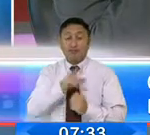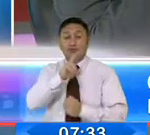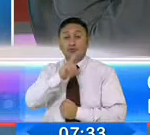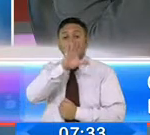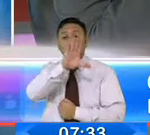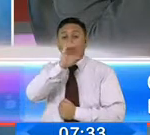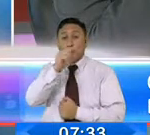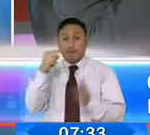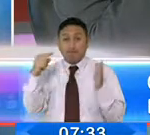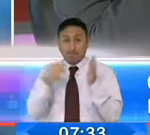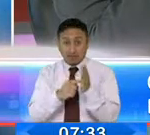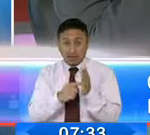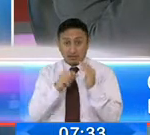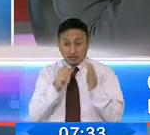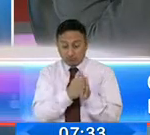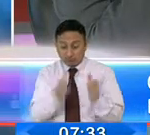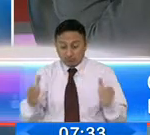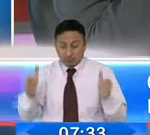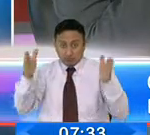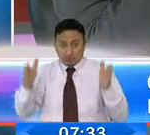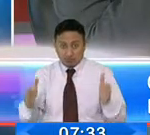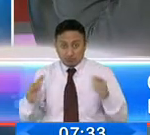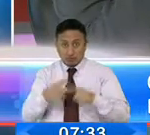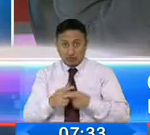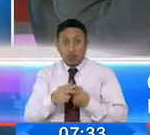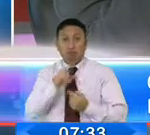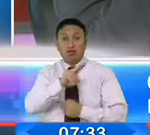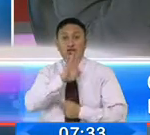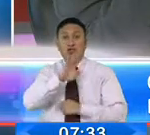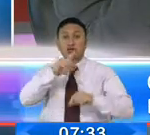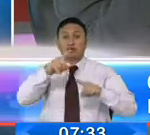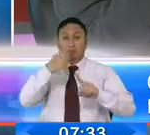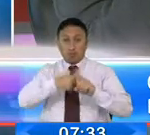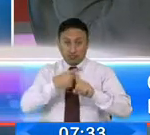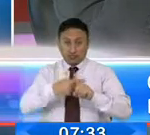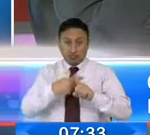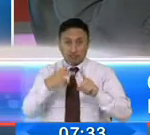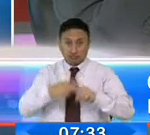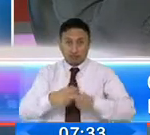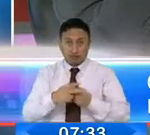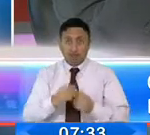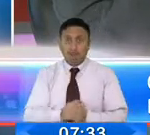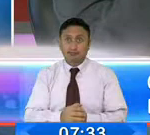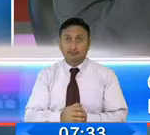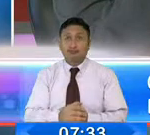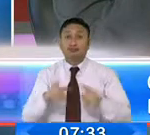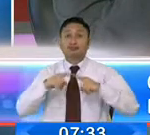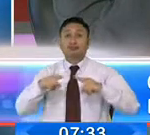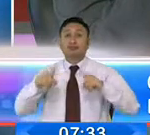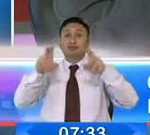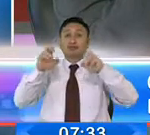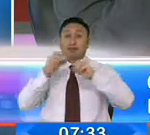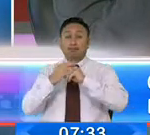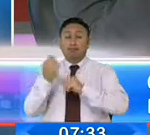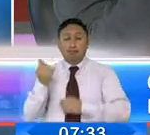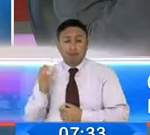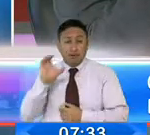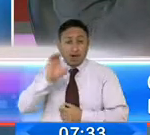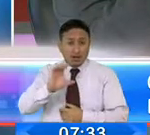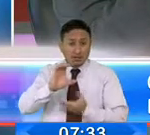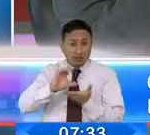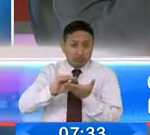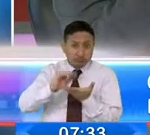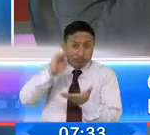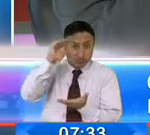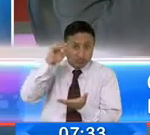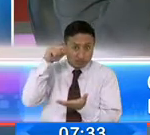dólares y el límite de meses 24 meses para su ejecución. Esto es para el Capital Crece, ministro, ¿no? Este